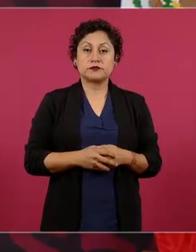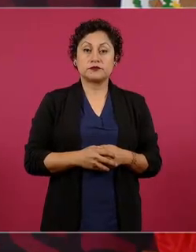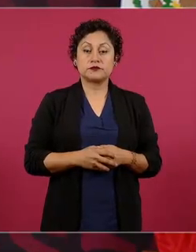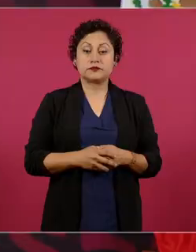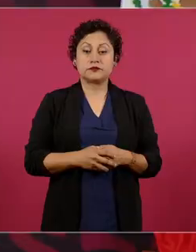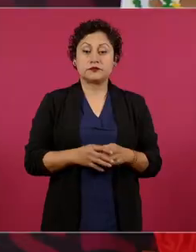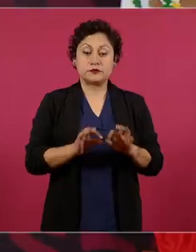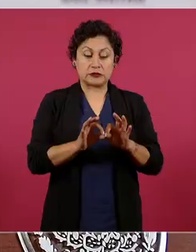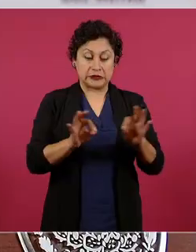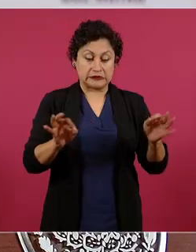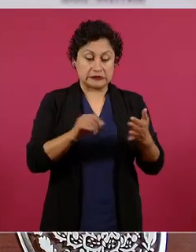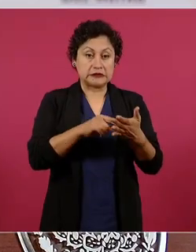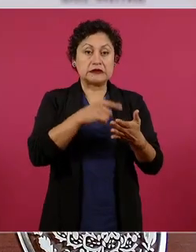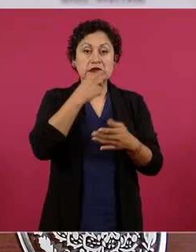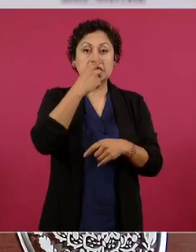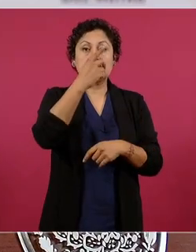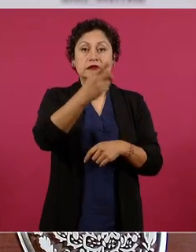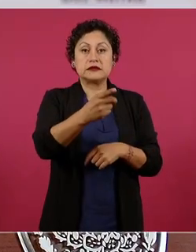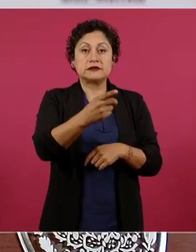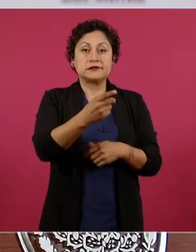un loco.